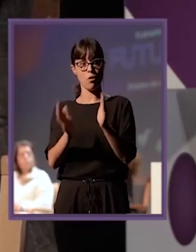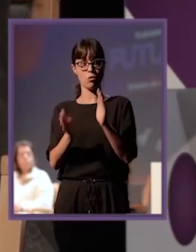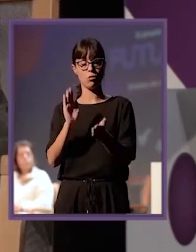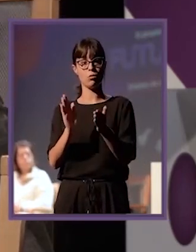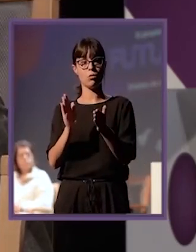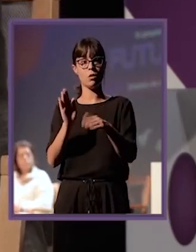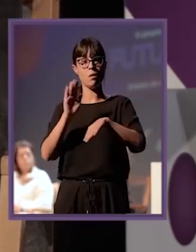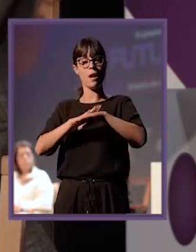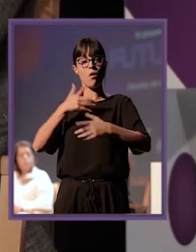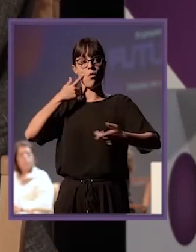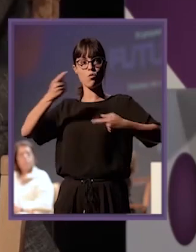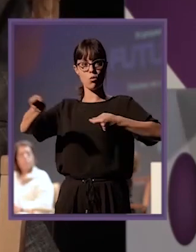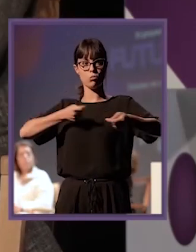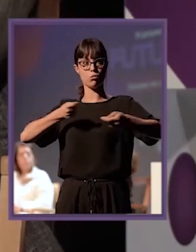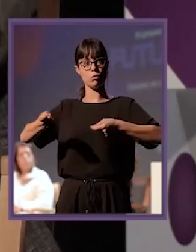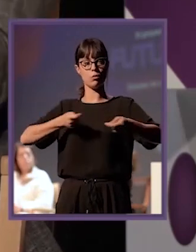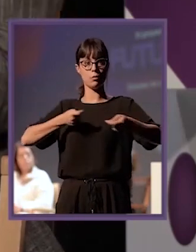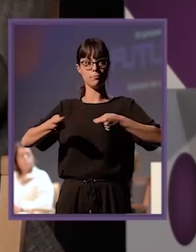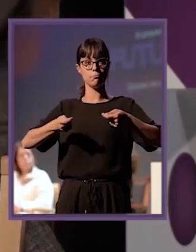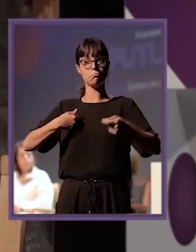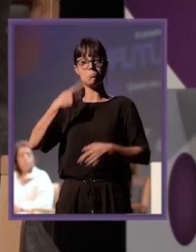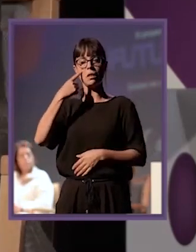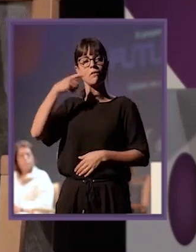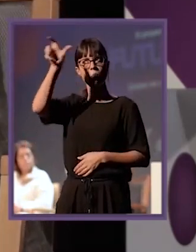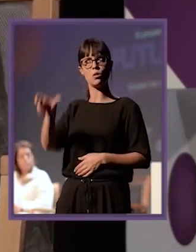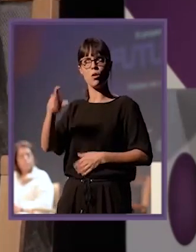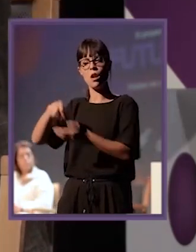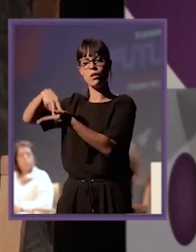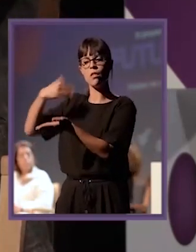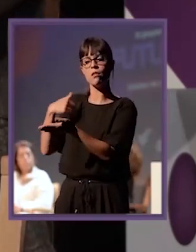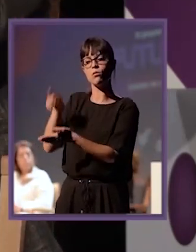lo monitorice, ¿no? O sea, que sepa si esa persona se ha levantado, si ha